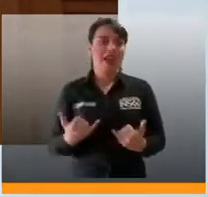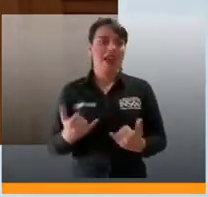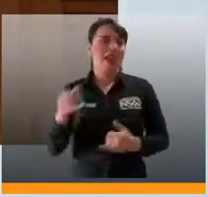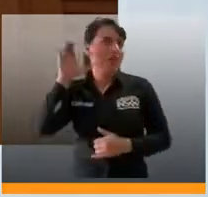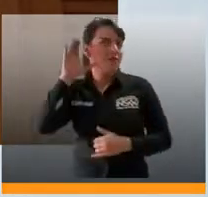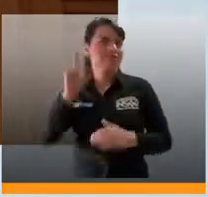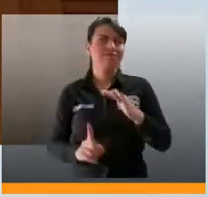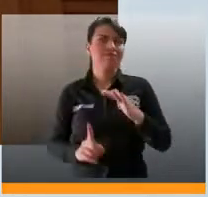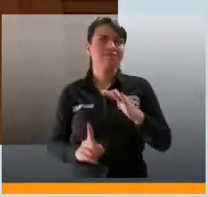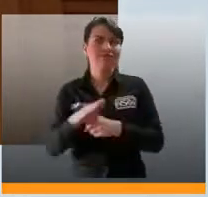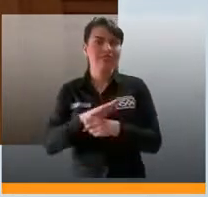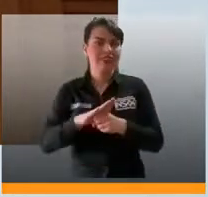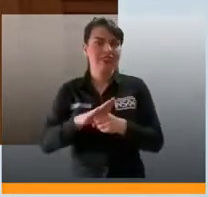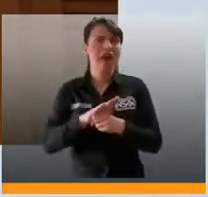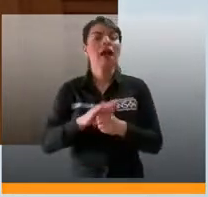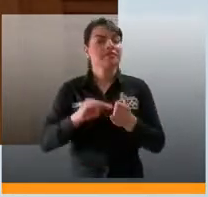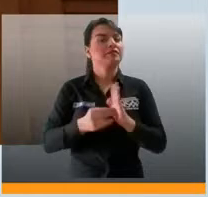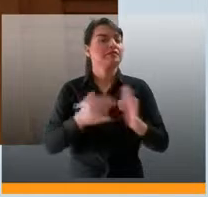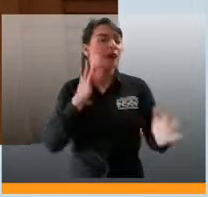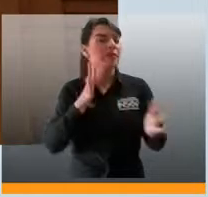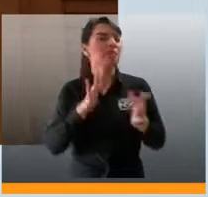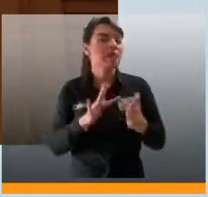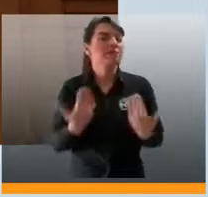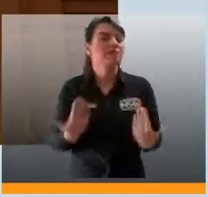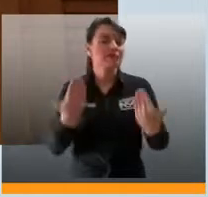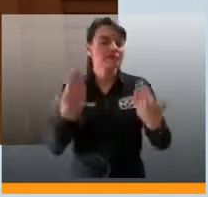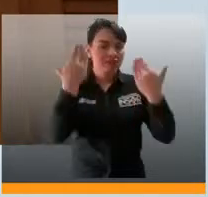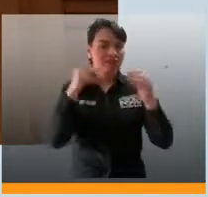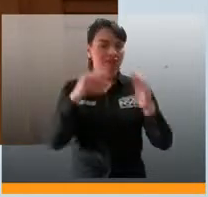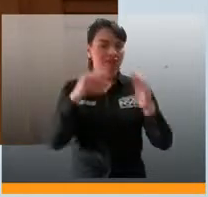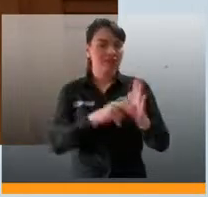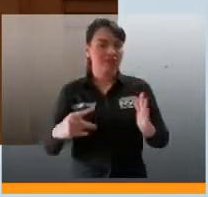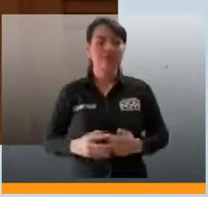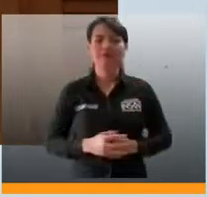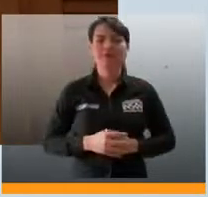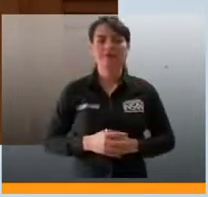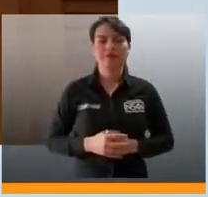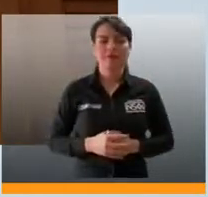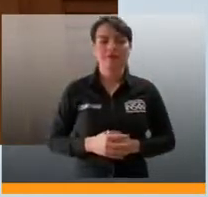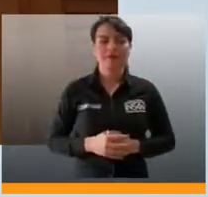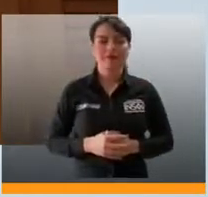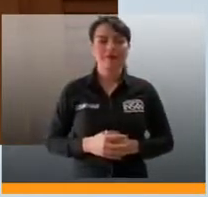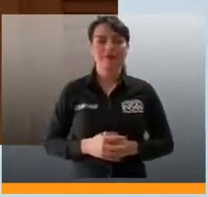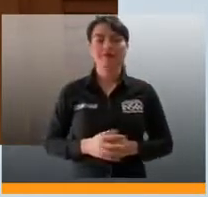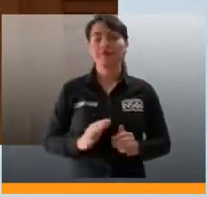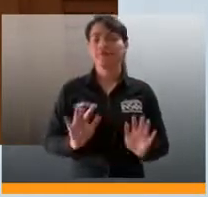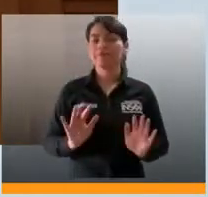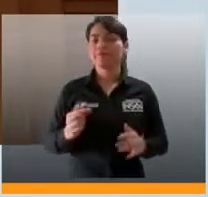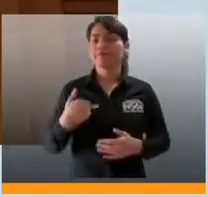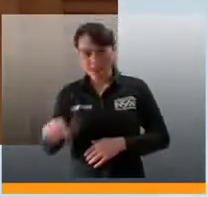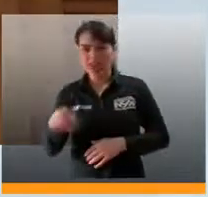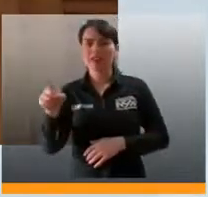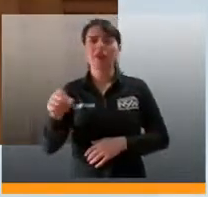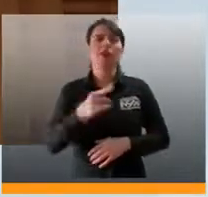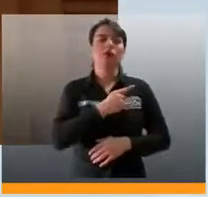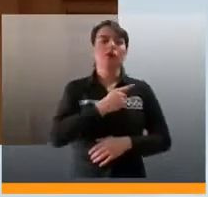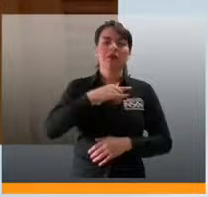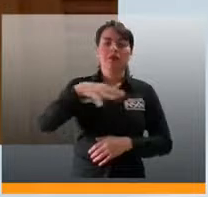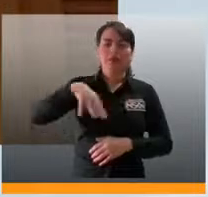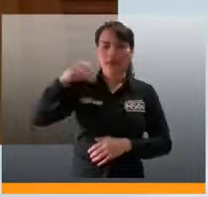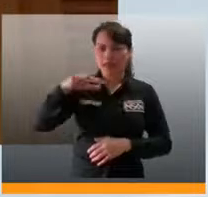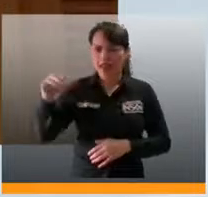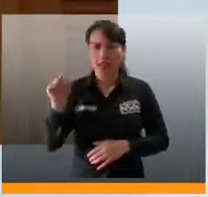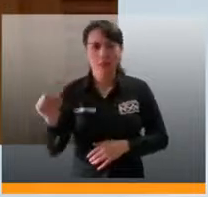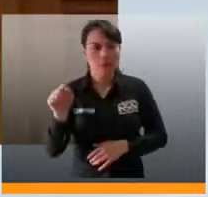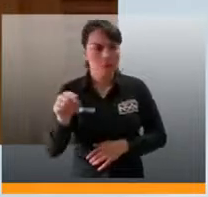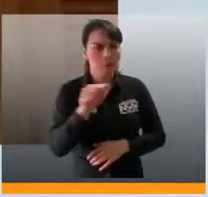todos los en el escenario actual que vivimos. Yo creo que no hay que nos acompañan,